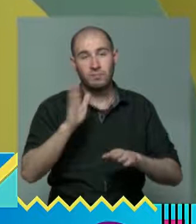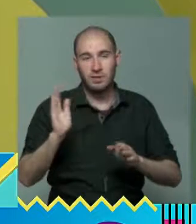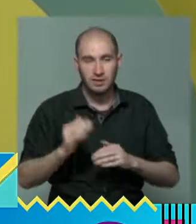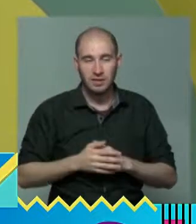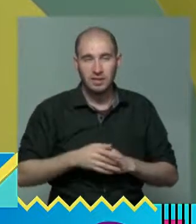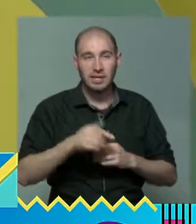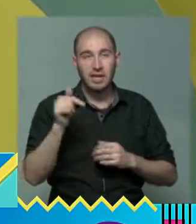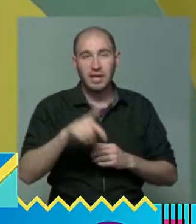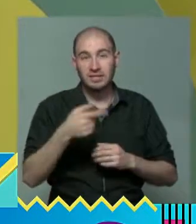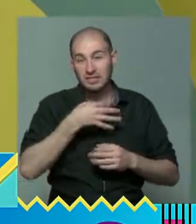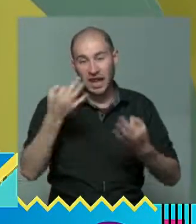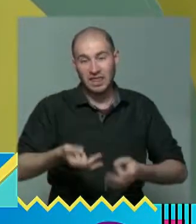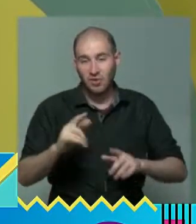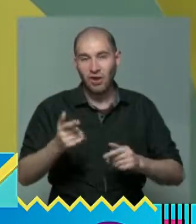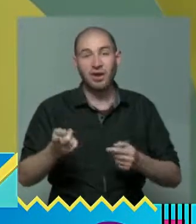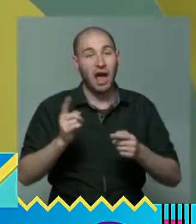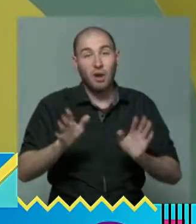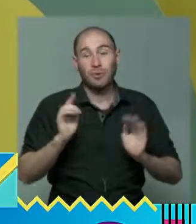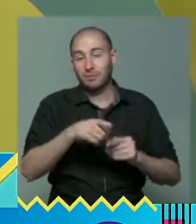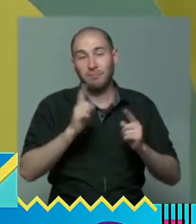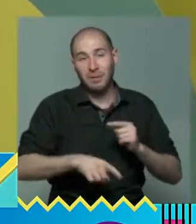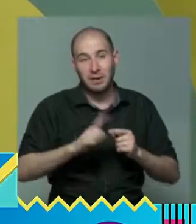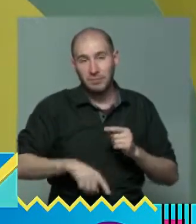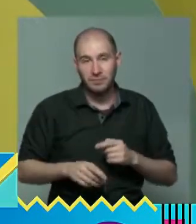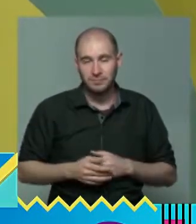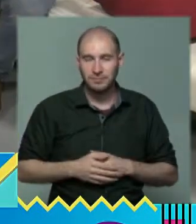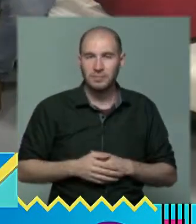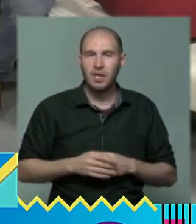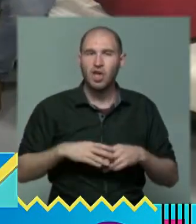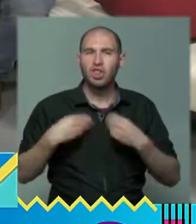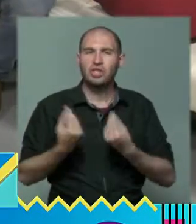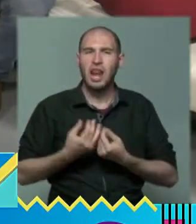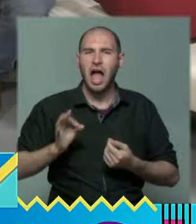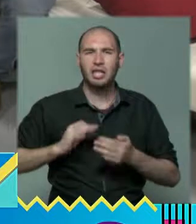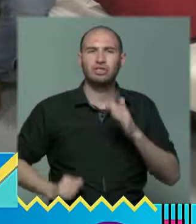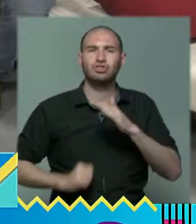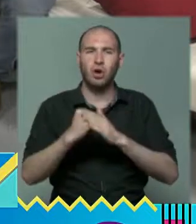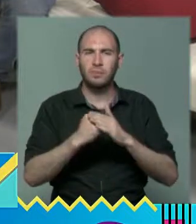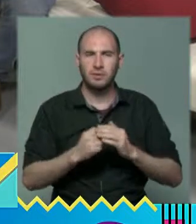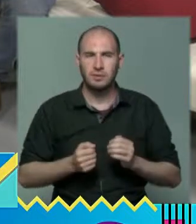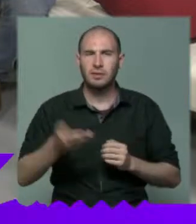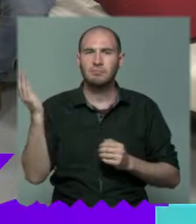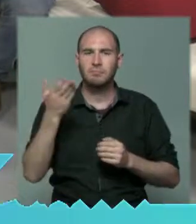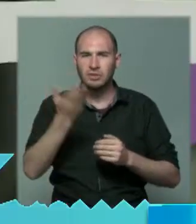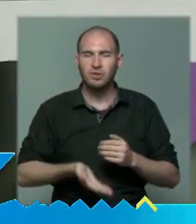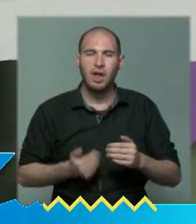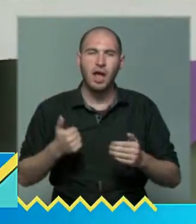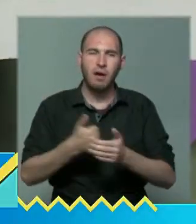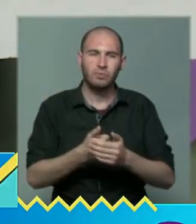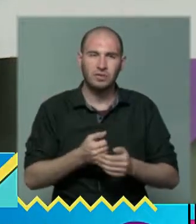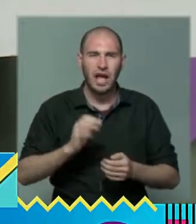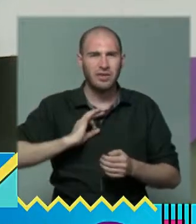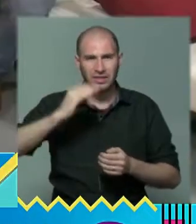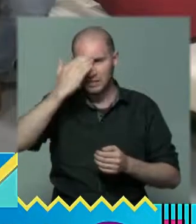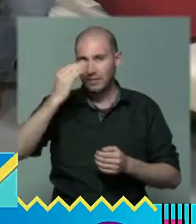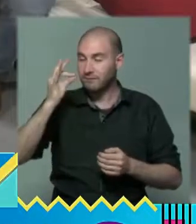nos garantice que no vuelva a cometer ¿Cuál es ese delito. La cantidad de años máximo que puede tener un agresor o un abusador? 15 años,